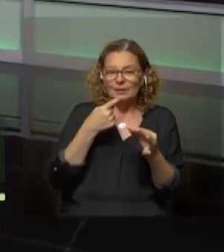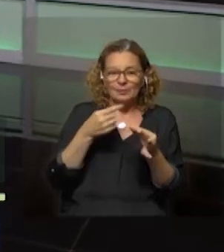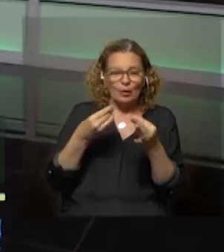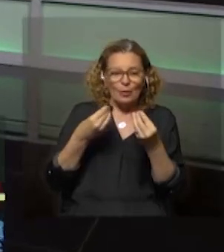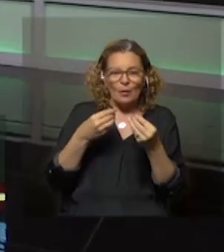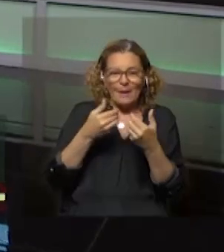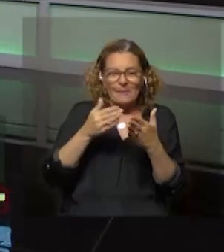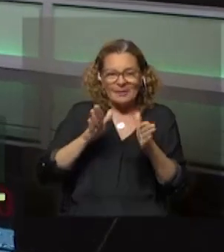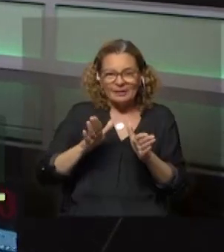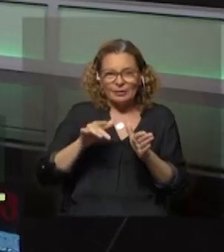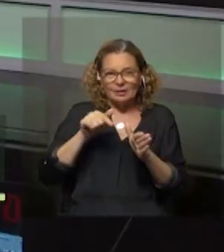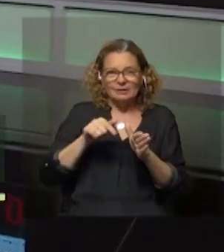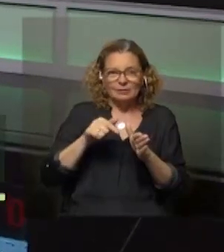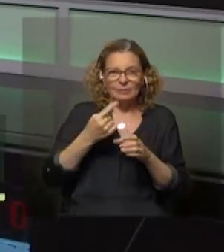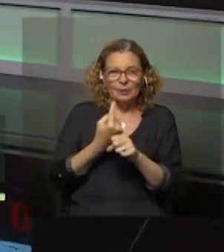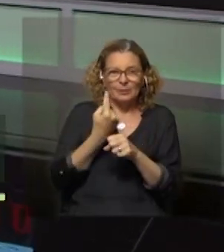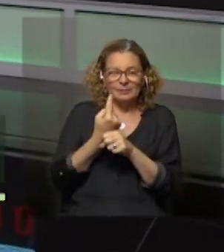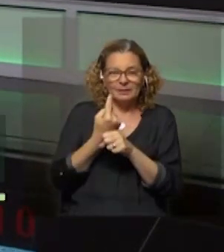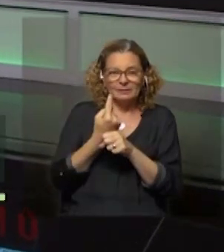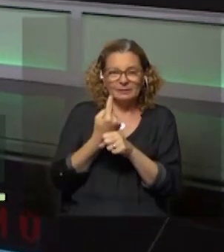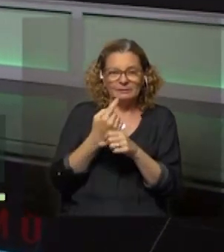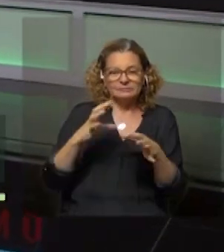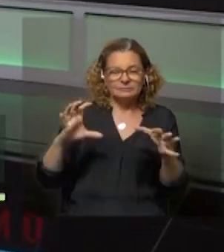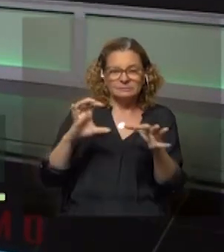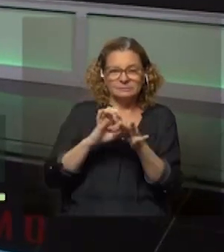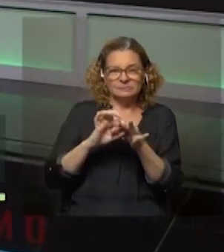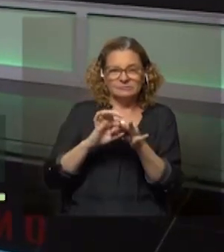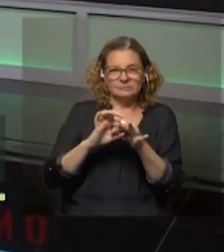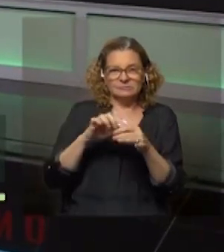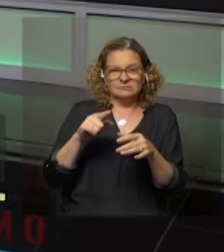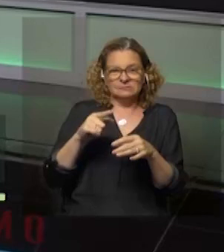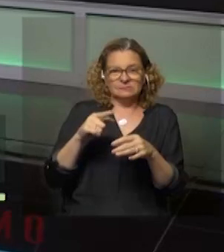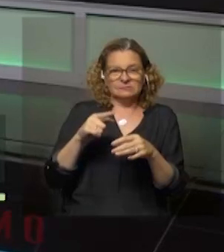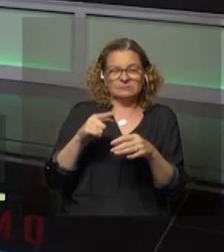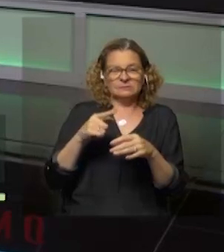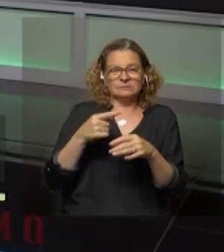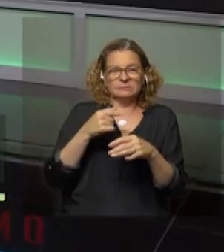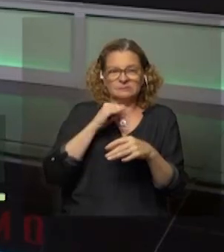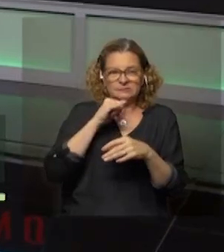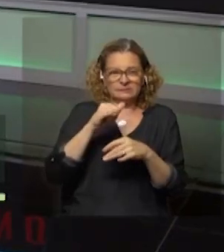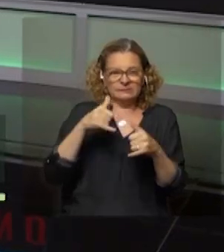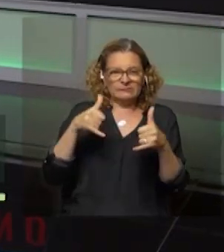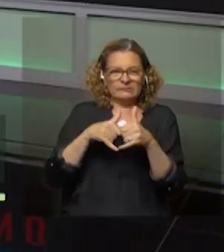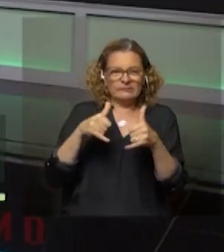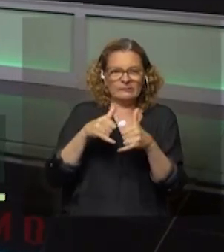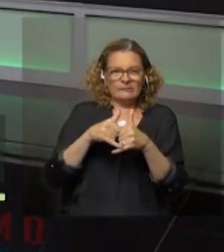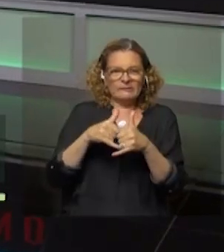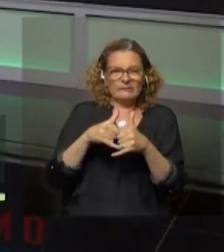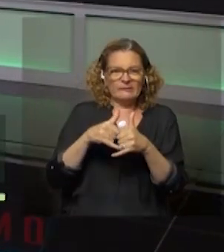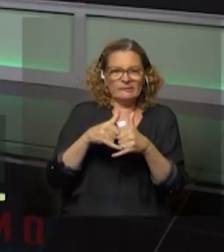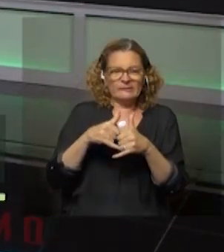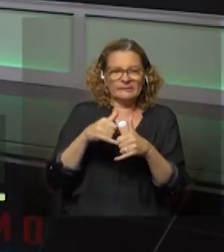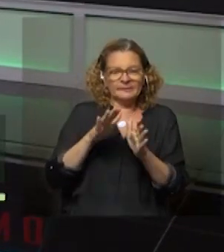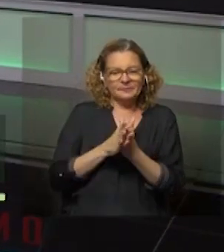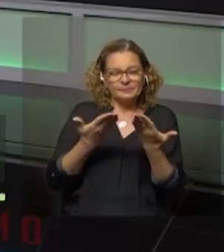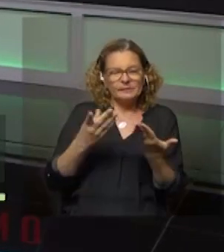que nos lleva a este momento lo primero que surge vinculado a esto es la divulgación de chats por parte de el periódico la